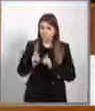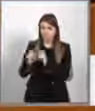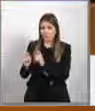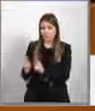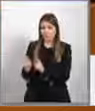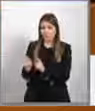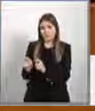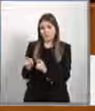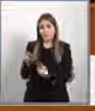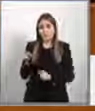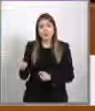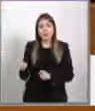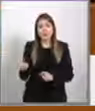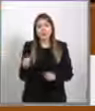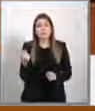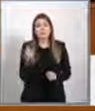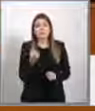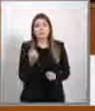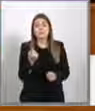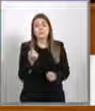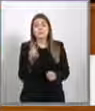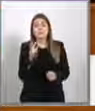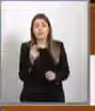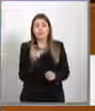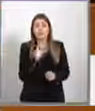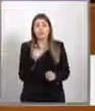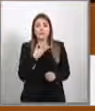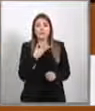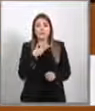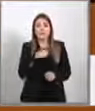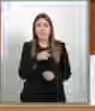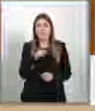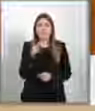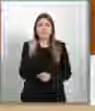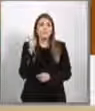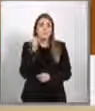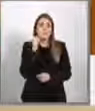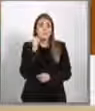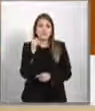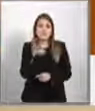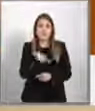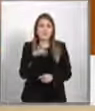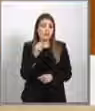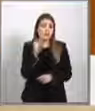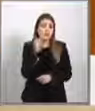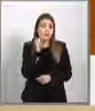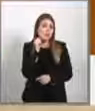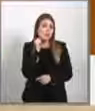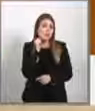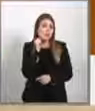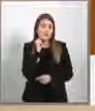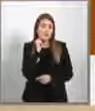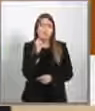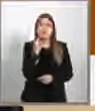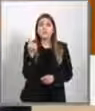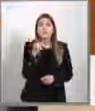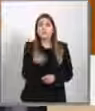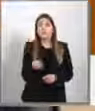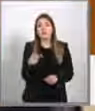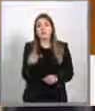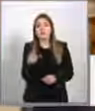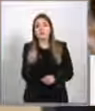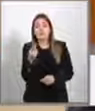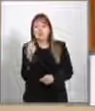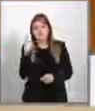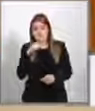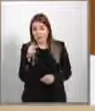en el que no participa el Poder Legislativo a través del Senado y para el cual, para ocuparlo, no se establece